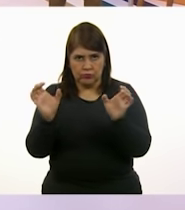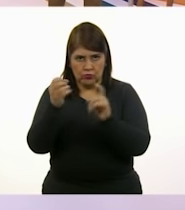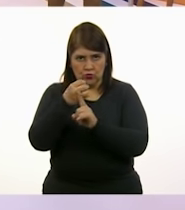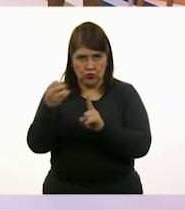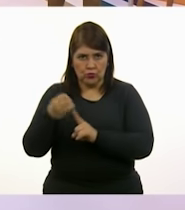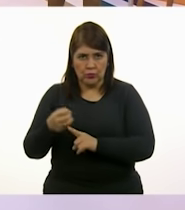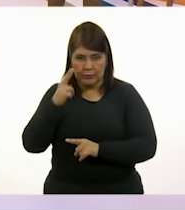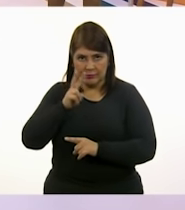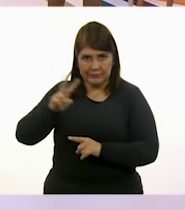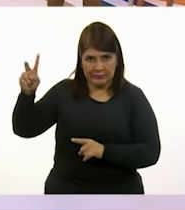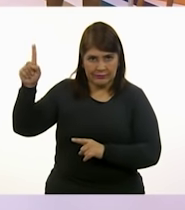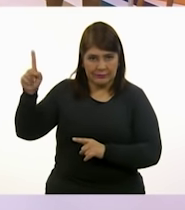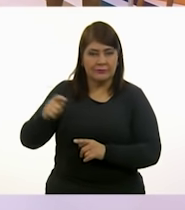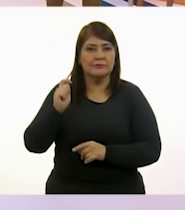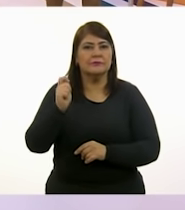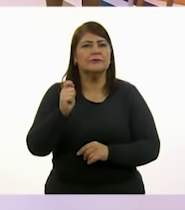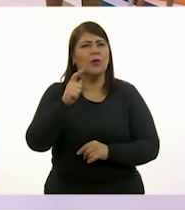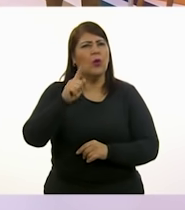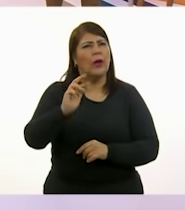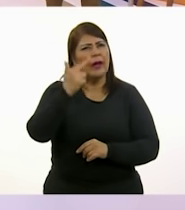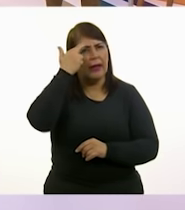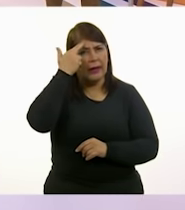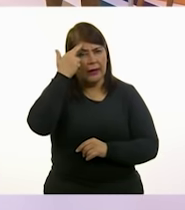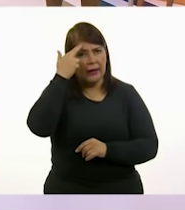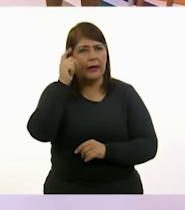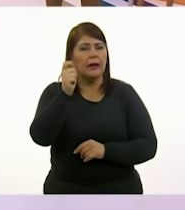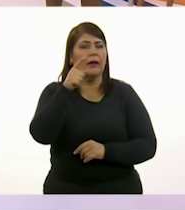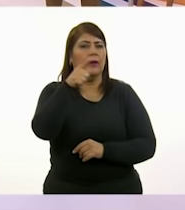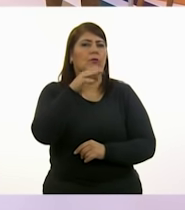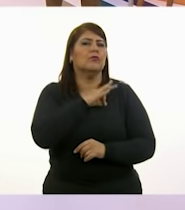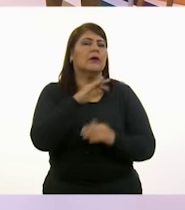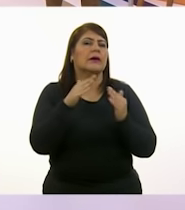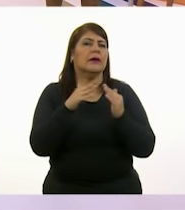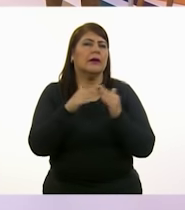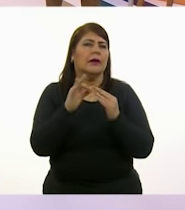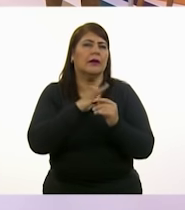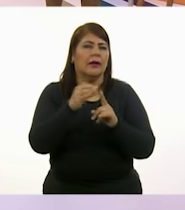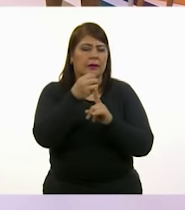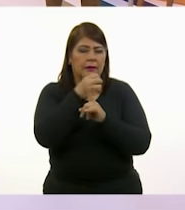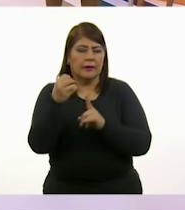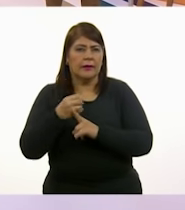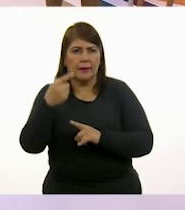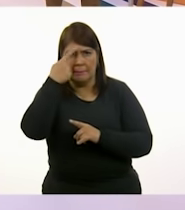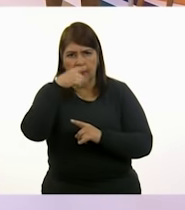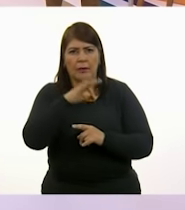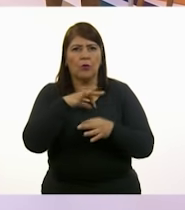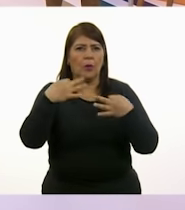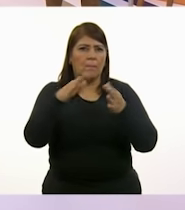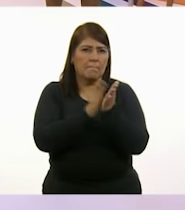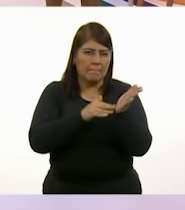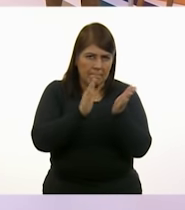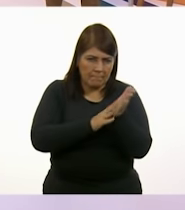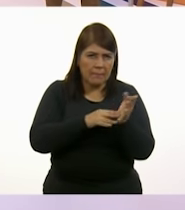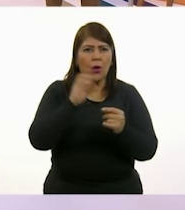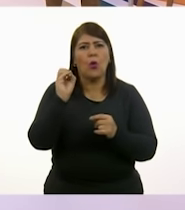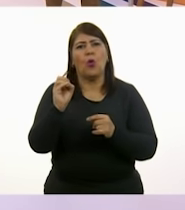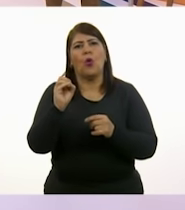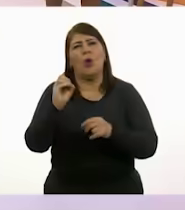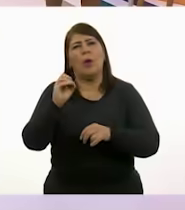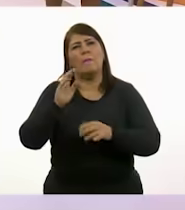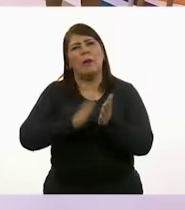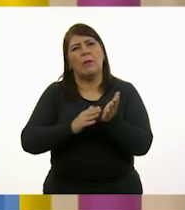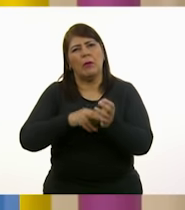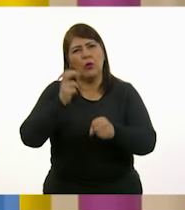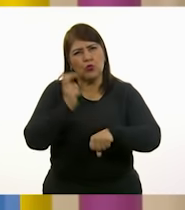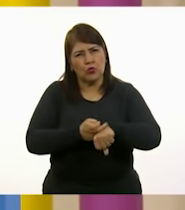Ustedes en casa, recuerden, pueden hacer su organizador con hojas de papel, con cartulina Pueden,